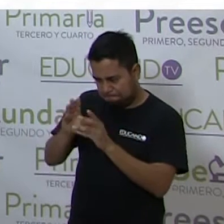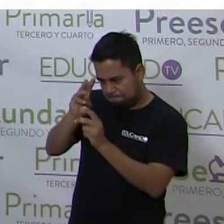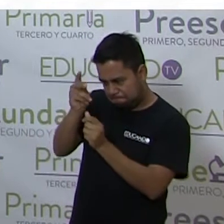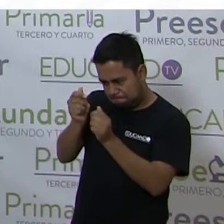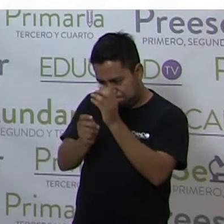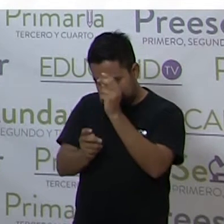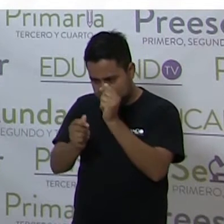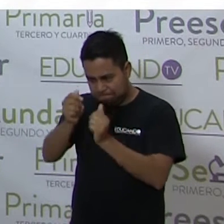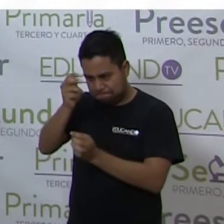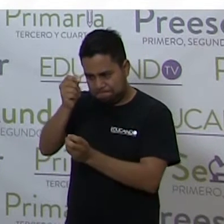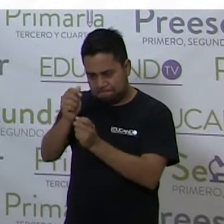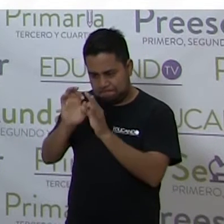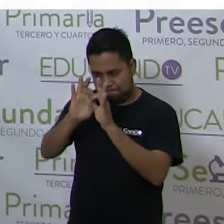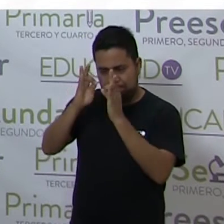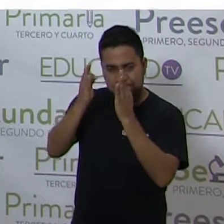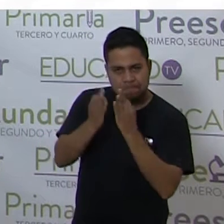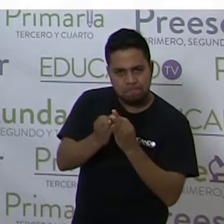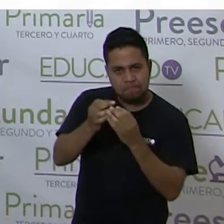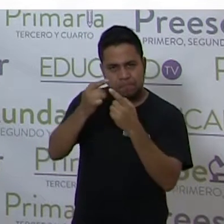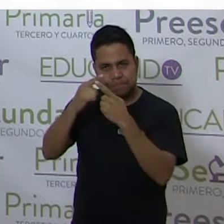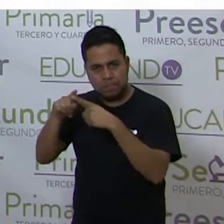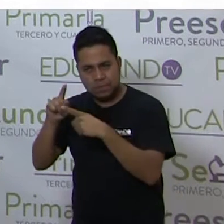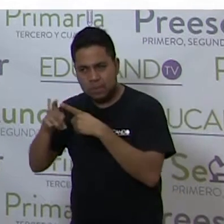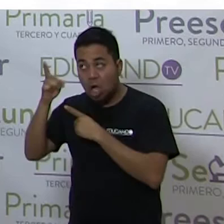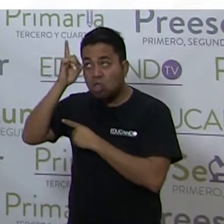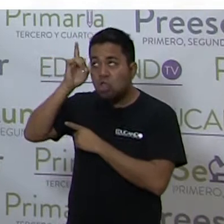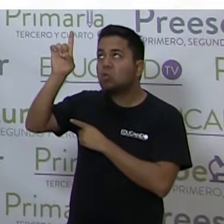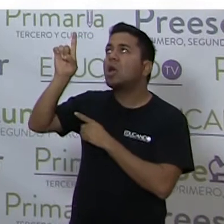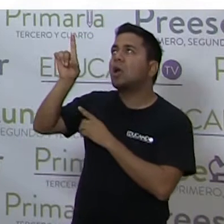reproducían las formas y los rasgos de los dioses.